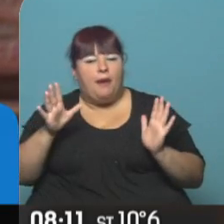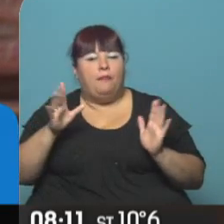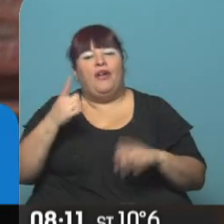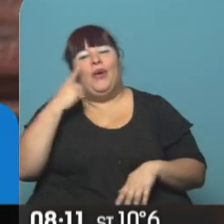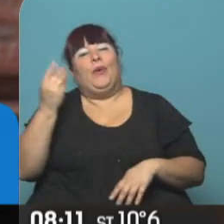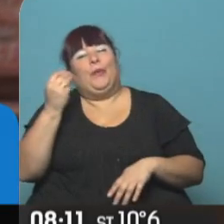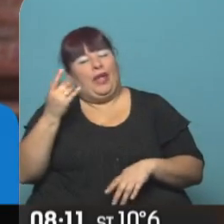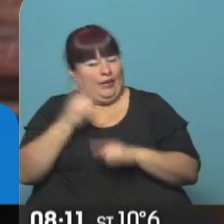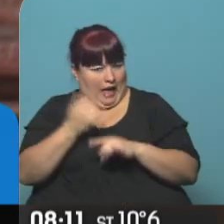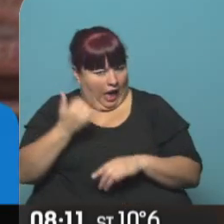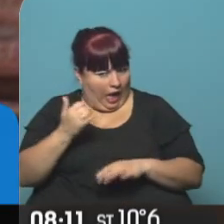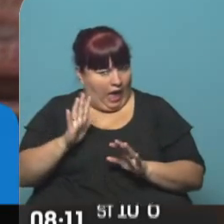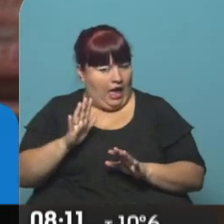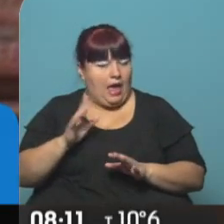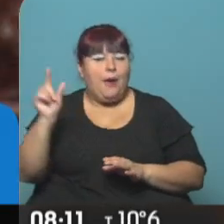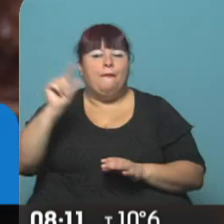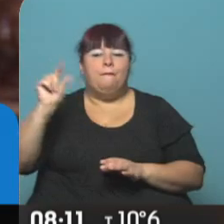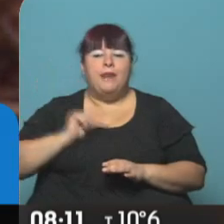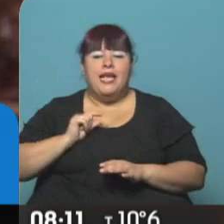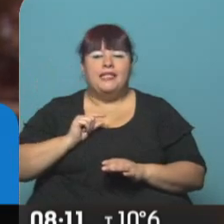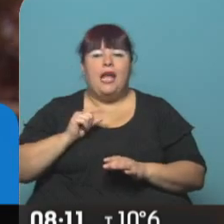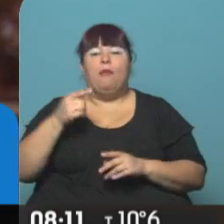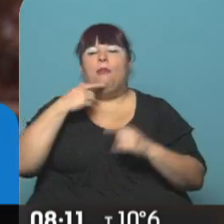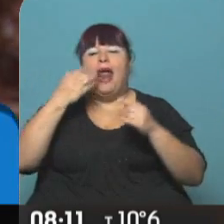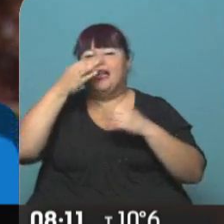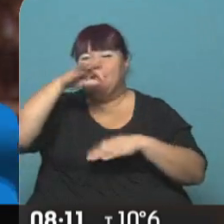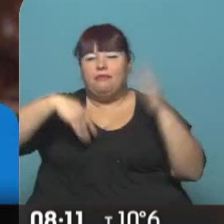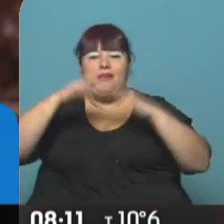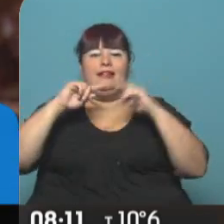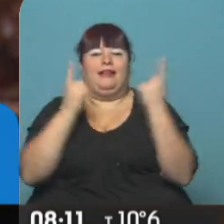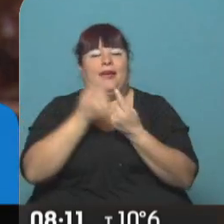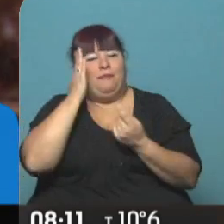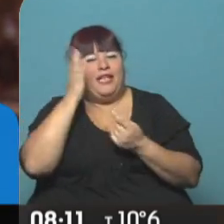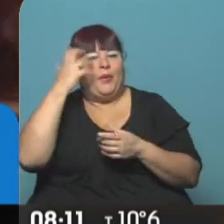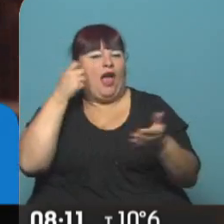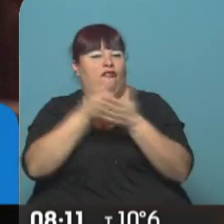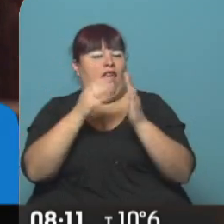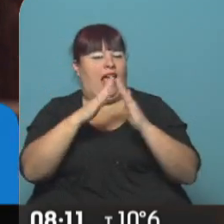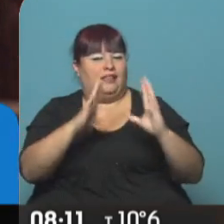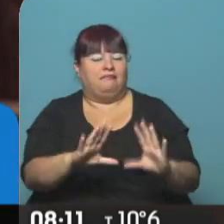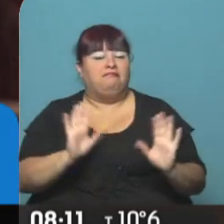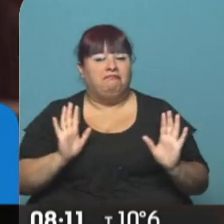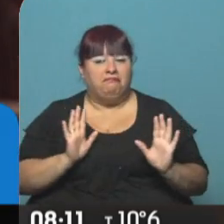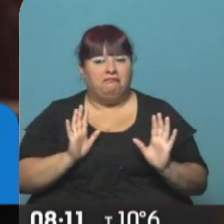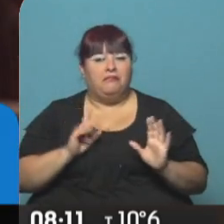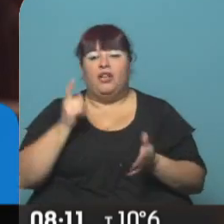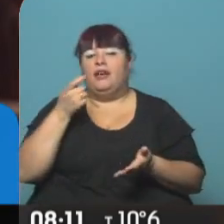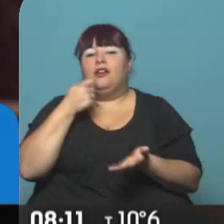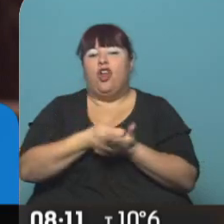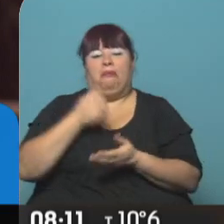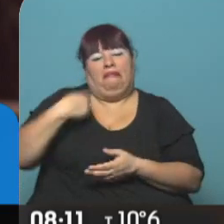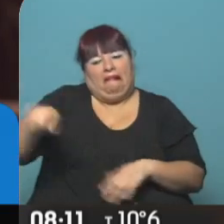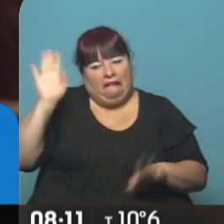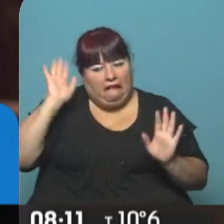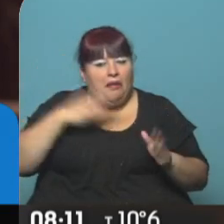vivo que nunca falta saca un crédito en un corralón y se hace una piecita con un baño en el fondo de la casa y no paga la cuenta total